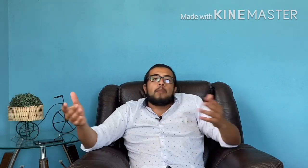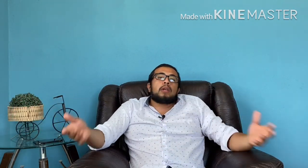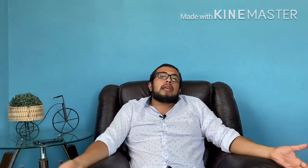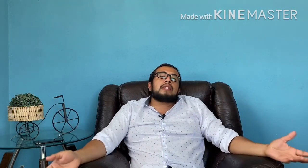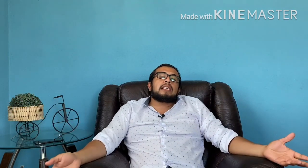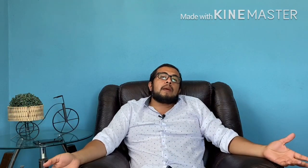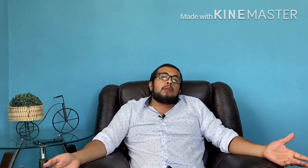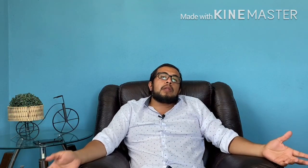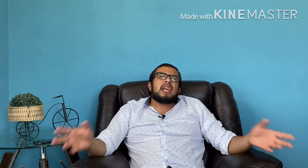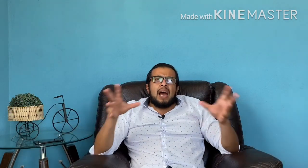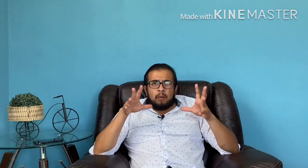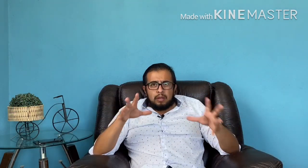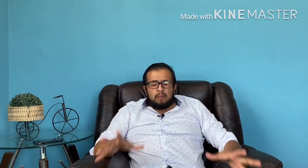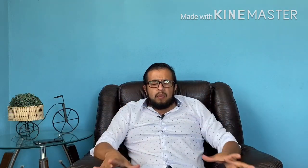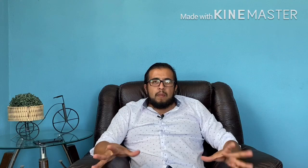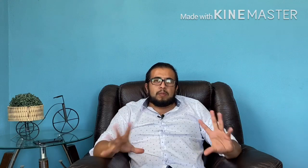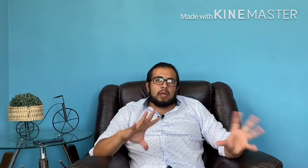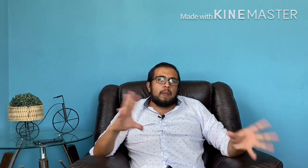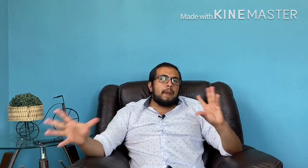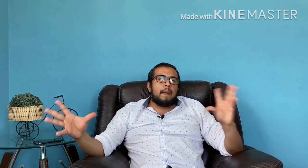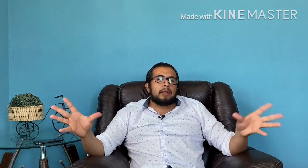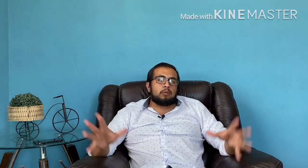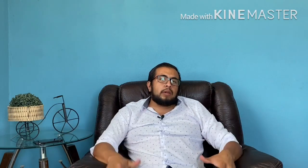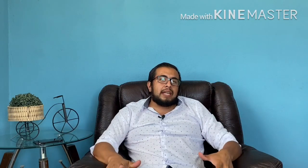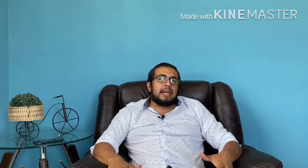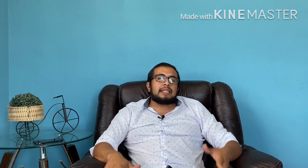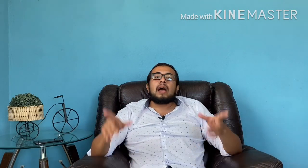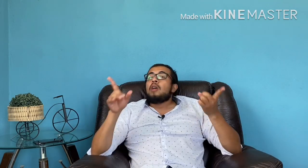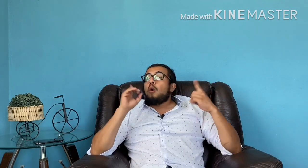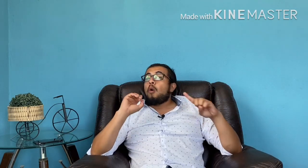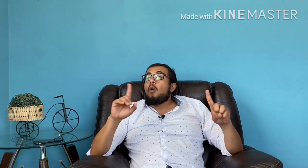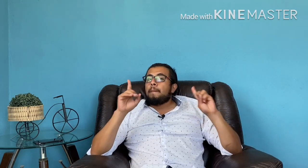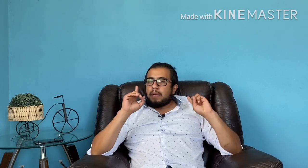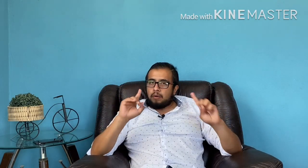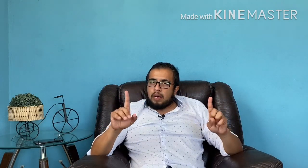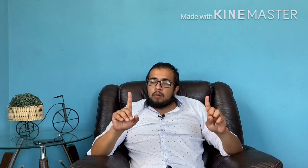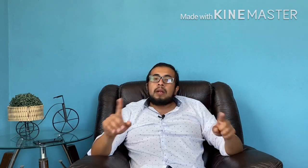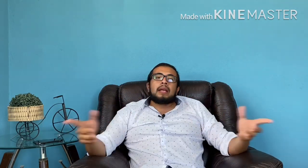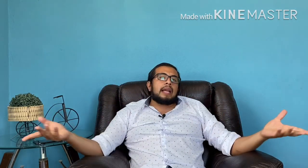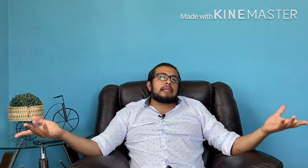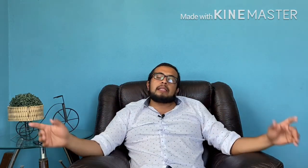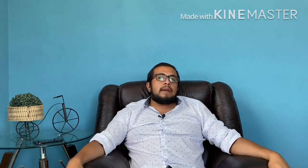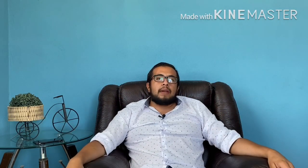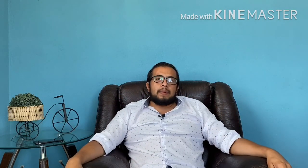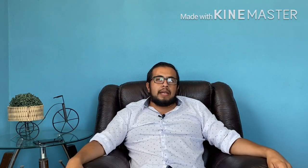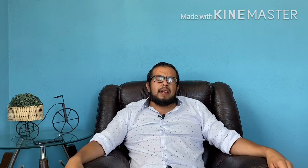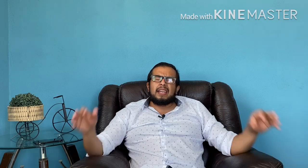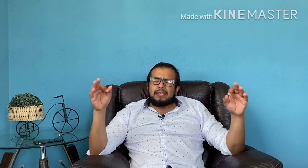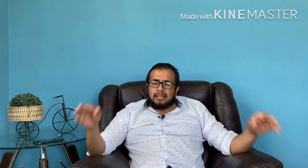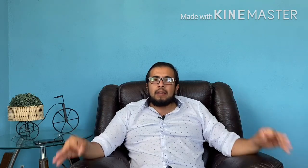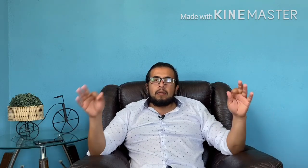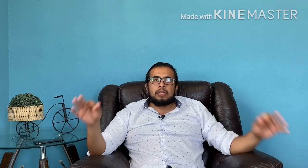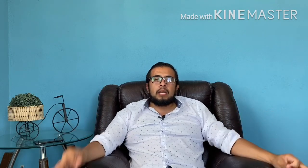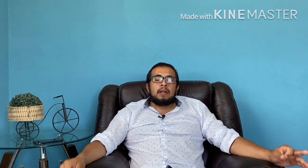etcétera, porque ya se podría aguantar un poco más porque papá, mamá, tutor están en casa. O, mejor aún, que las clases ya van a empezar en